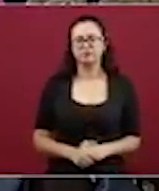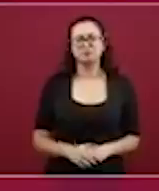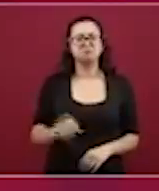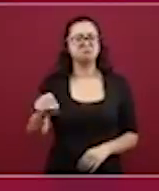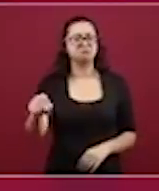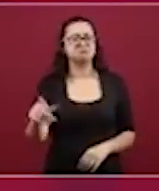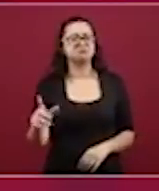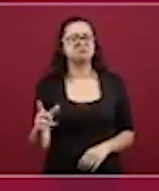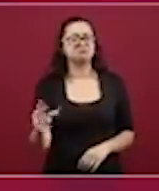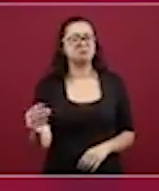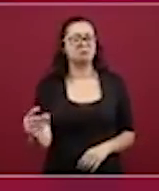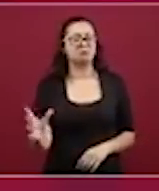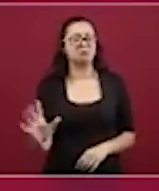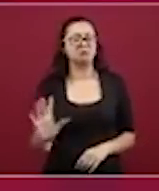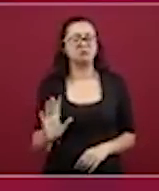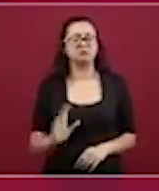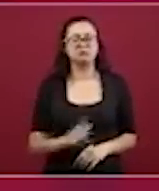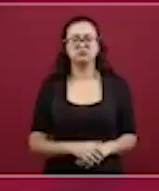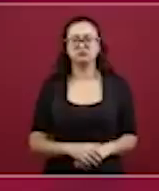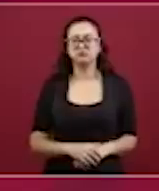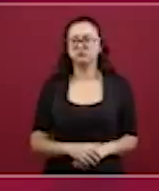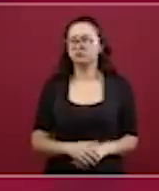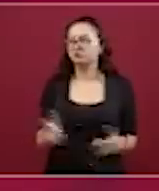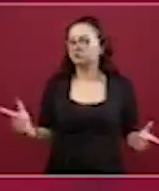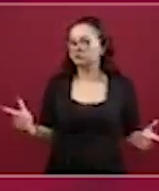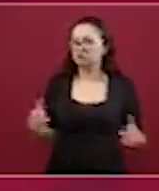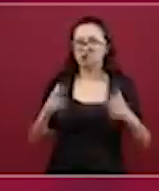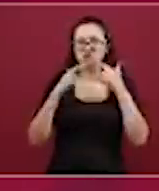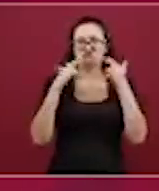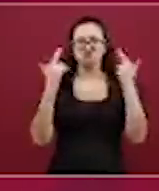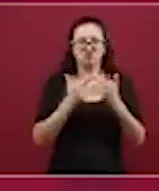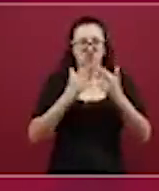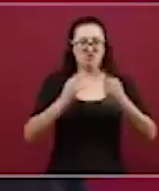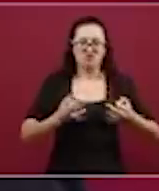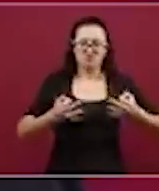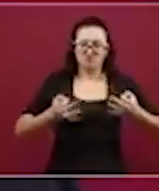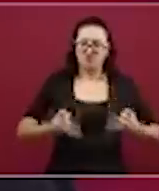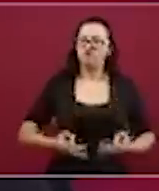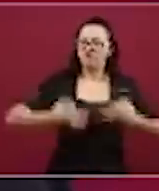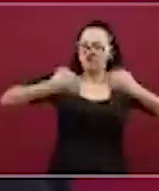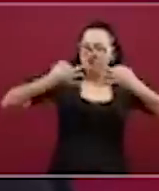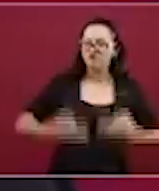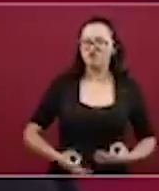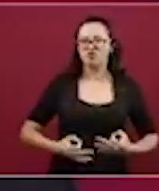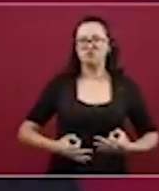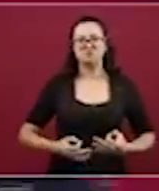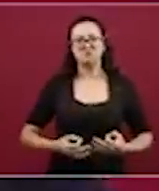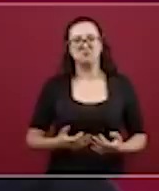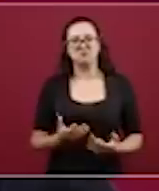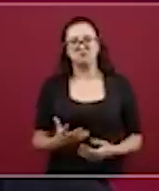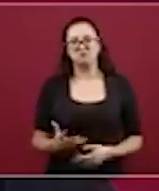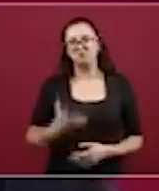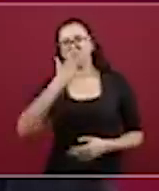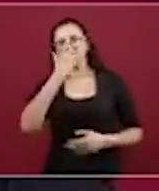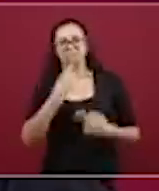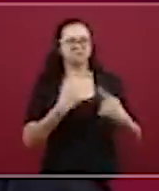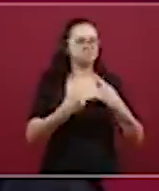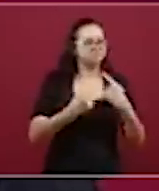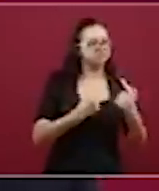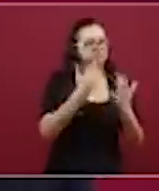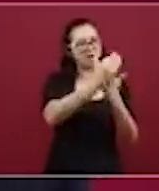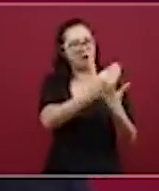Porque no fue del todo formal, no fue un encuentro acartonado, fue una plática, fue